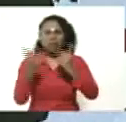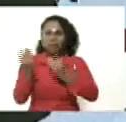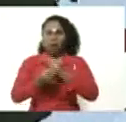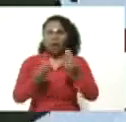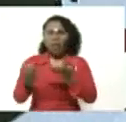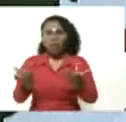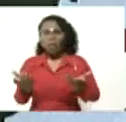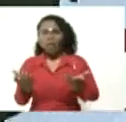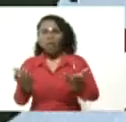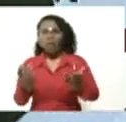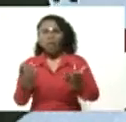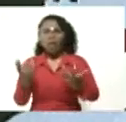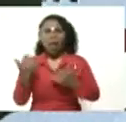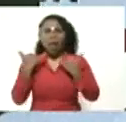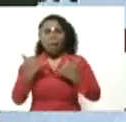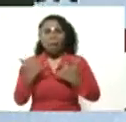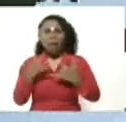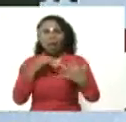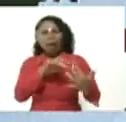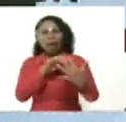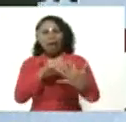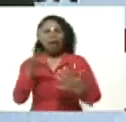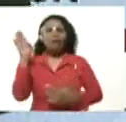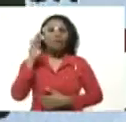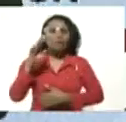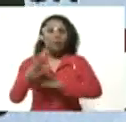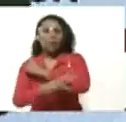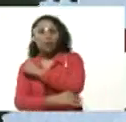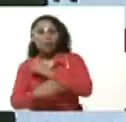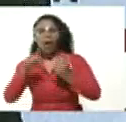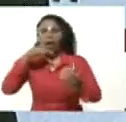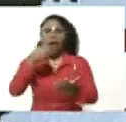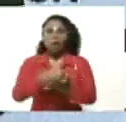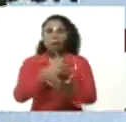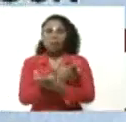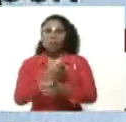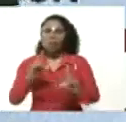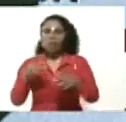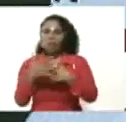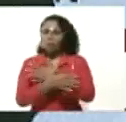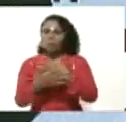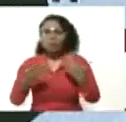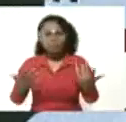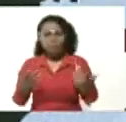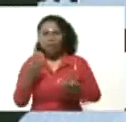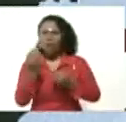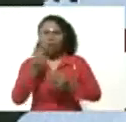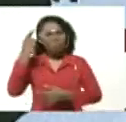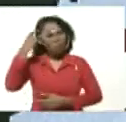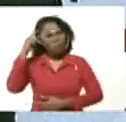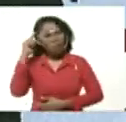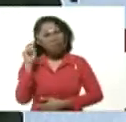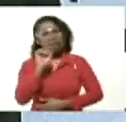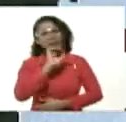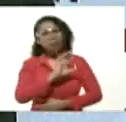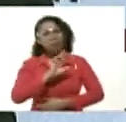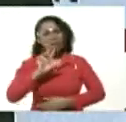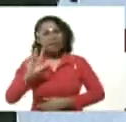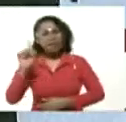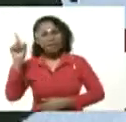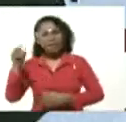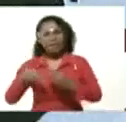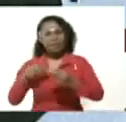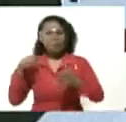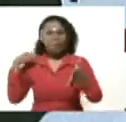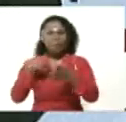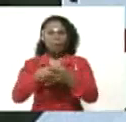insurgencia, ahora la guerra contra la corrupción en nombre de la democracia. ¿Cómo no recordar, no? En el año 53, cuando dieron el golpe en